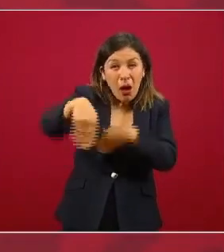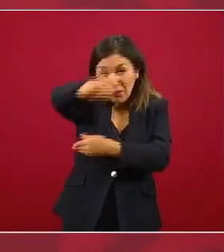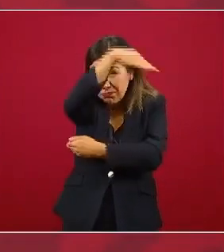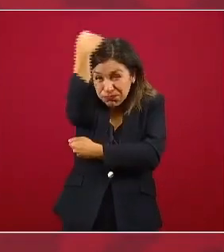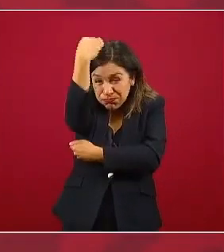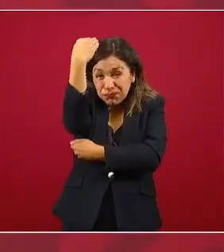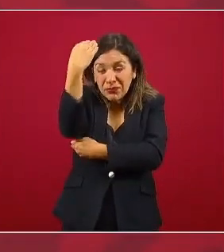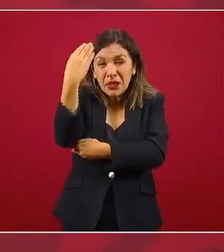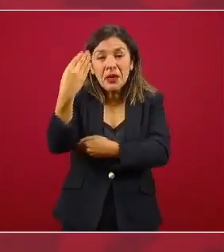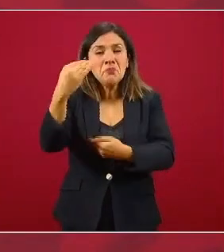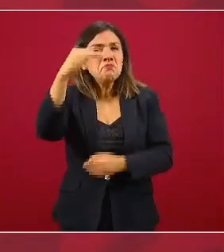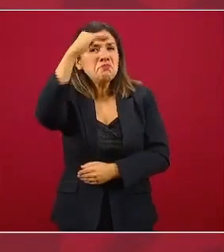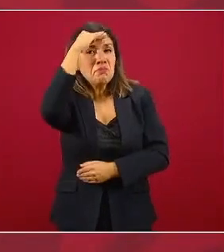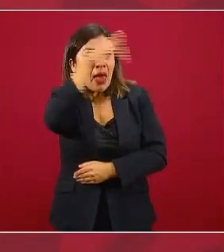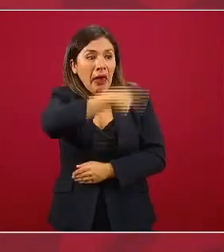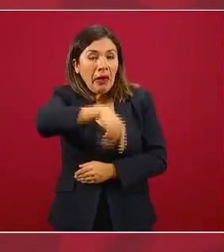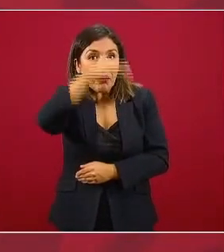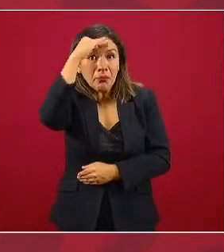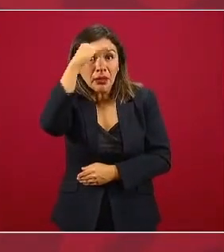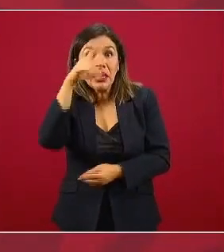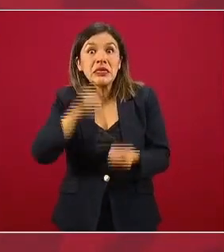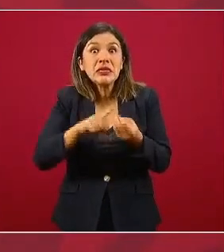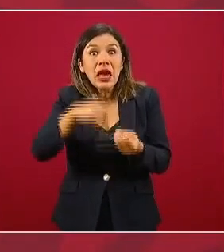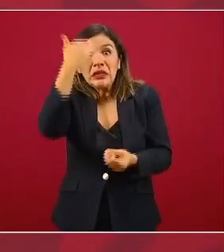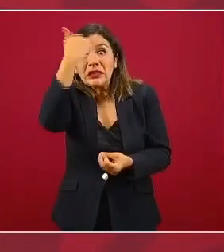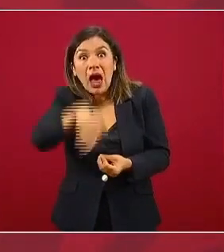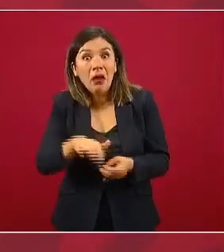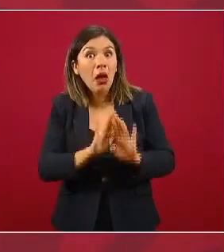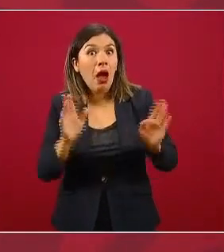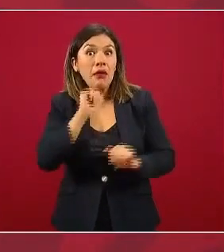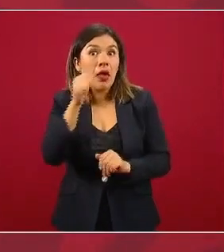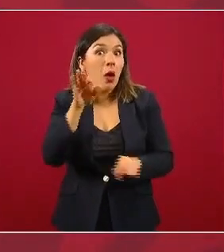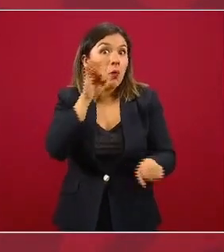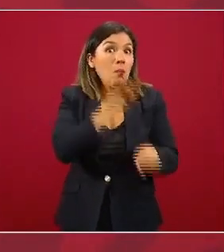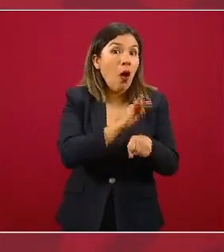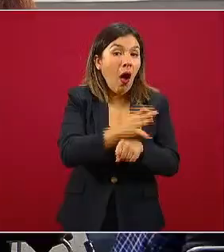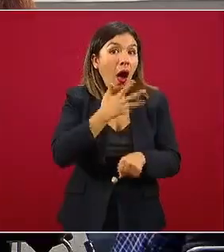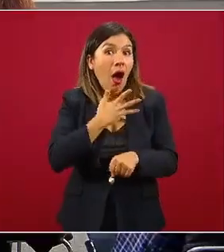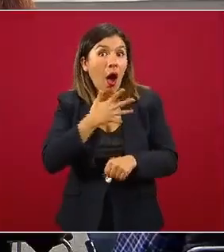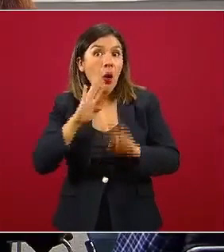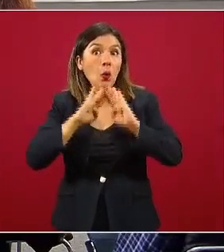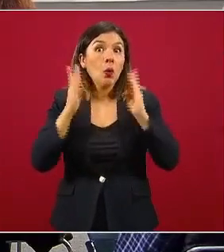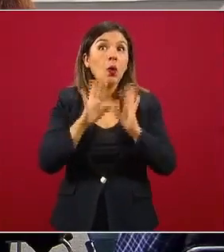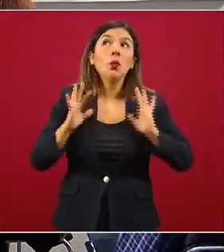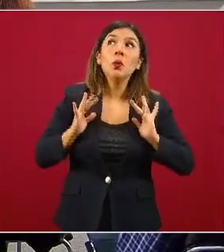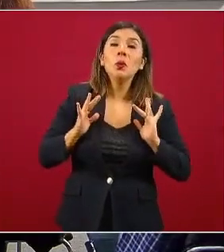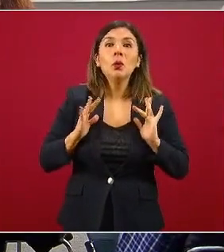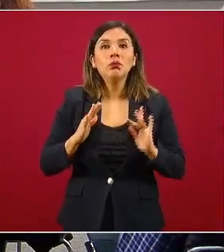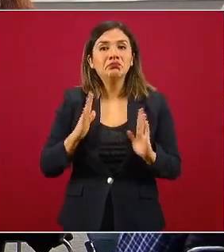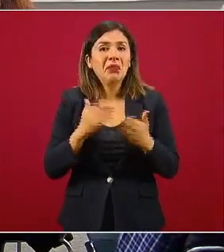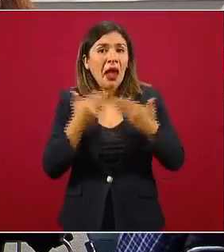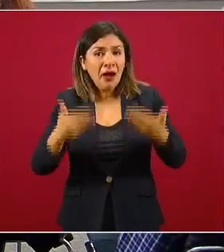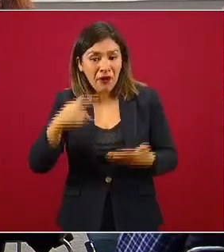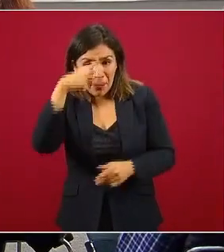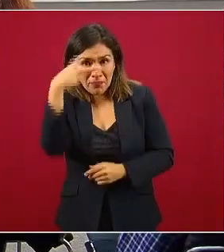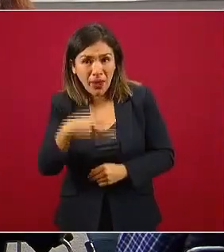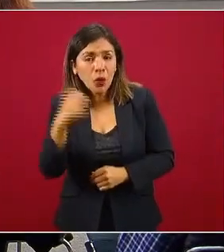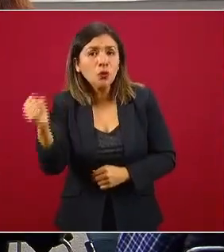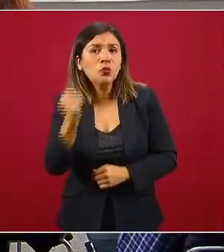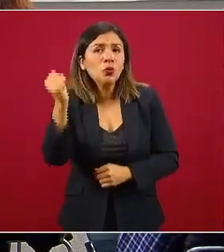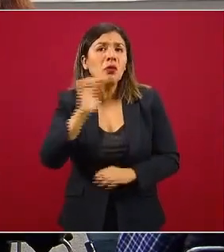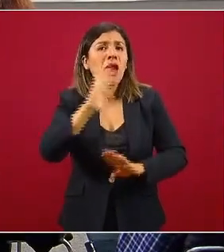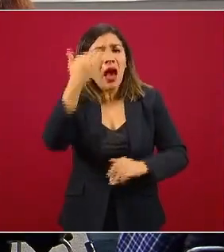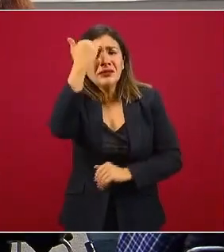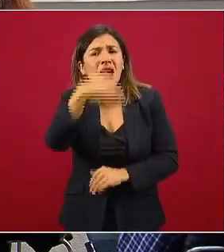que piensan que nadie lo va a saber. Ahora las cosas en México afortunadamente se saben antes